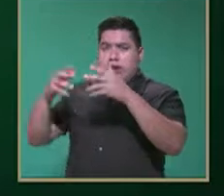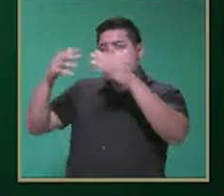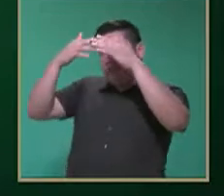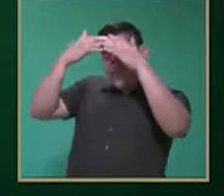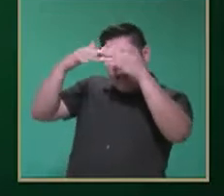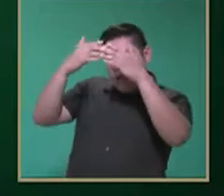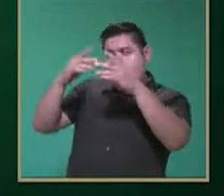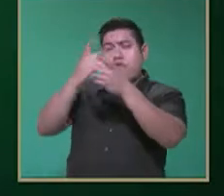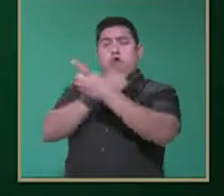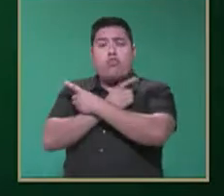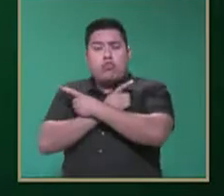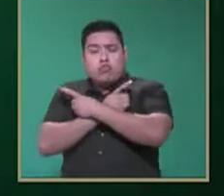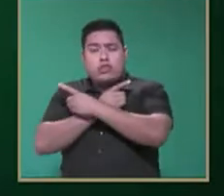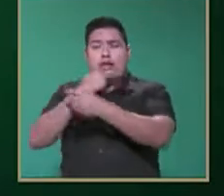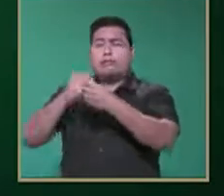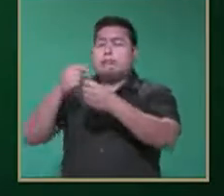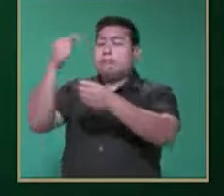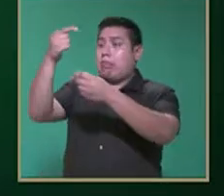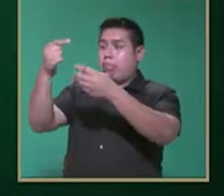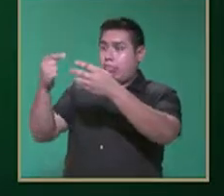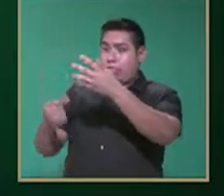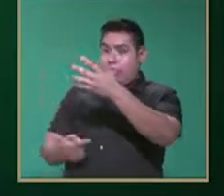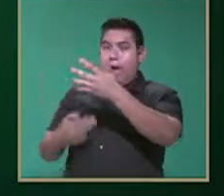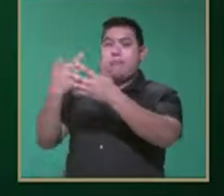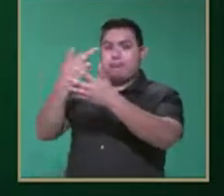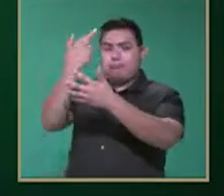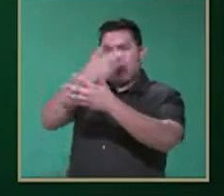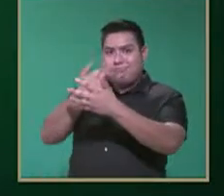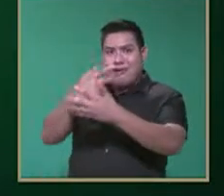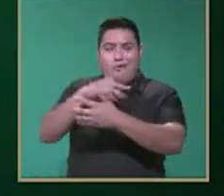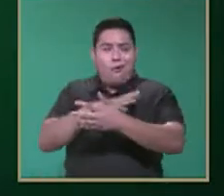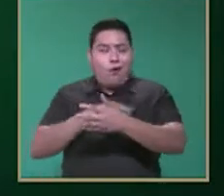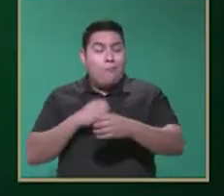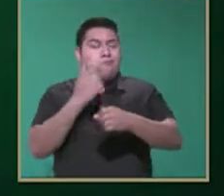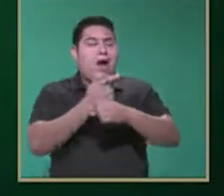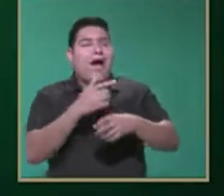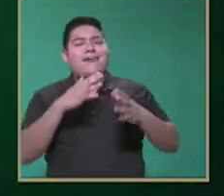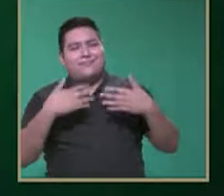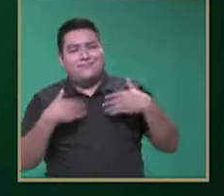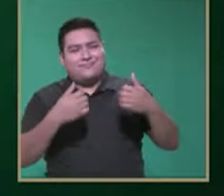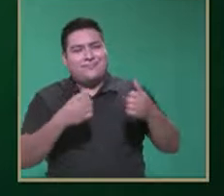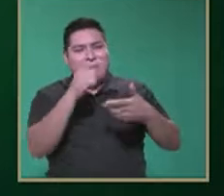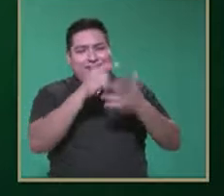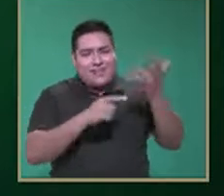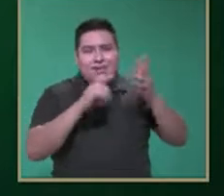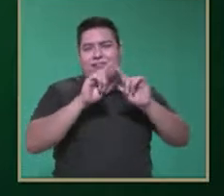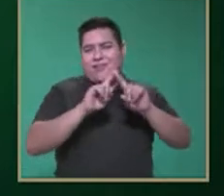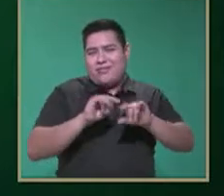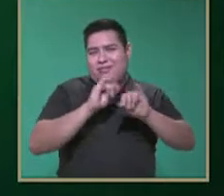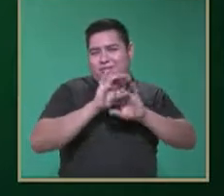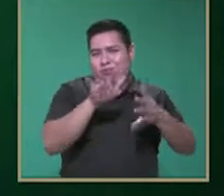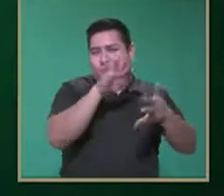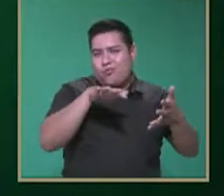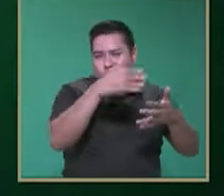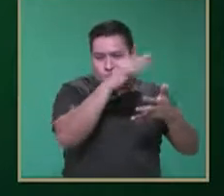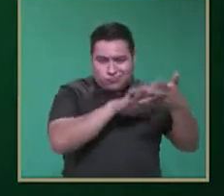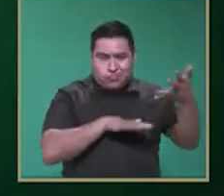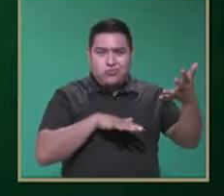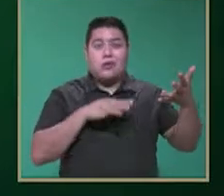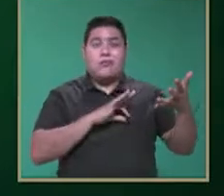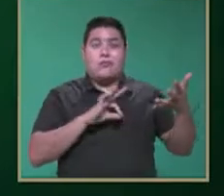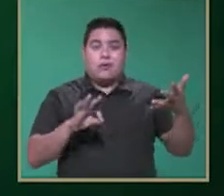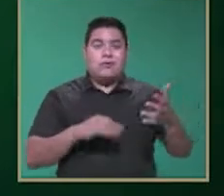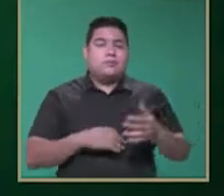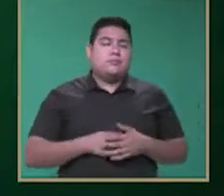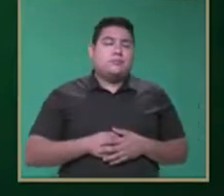conductas y los síntomas de nuestros hijos cuando presentan ese trastorno del espectro autista.